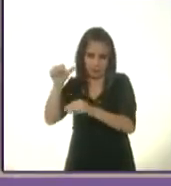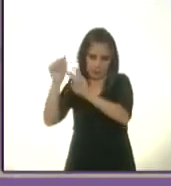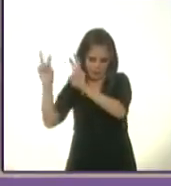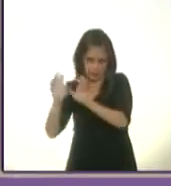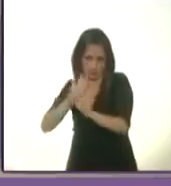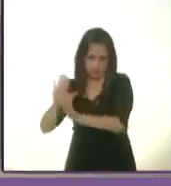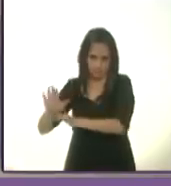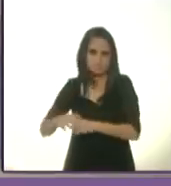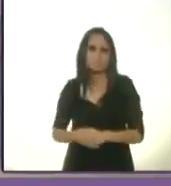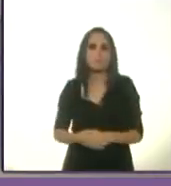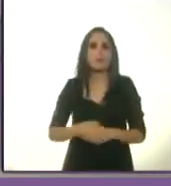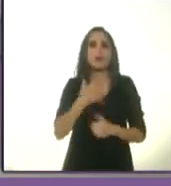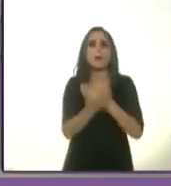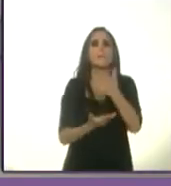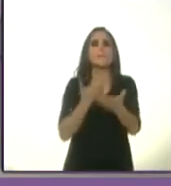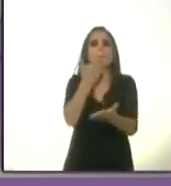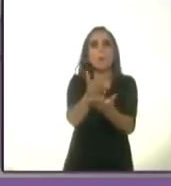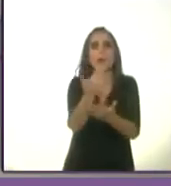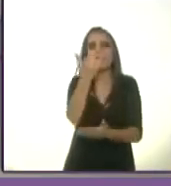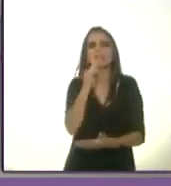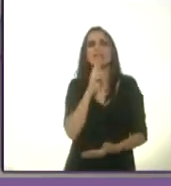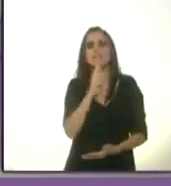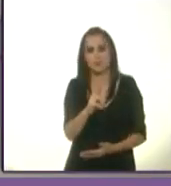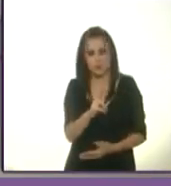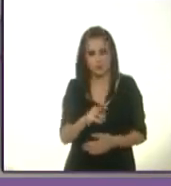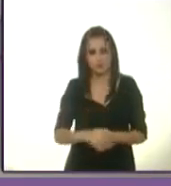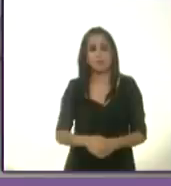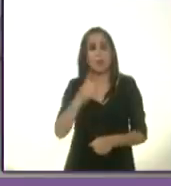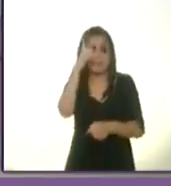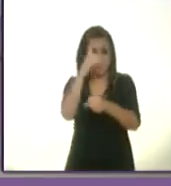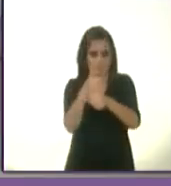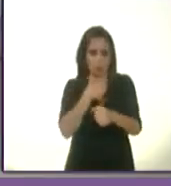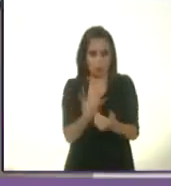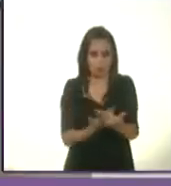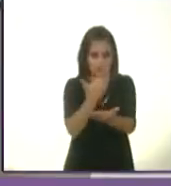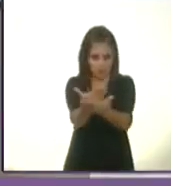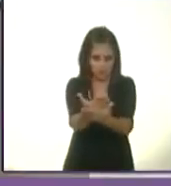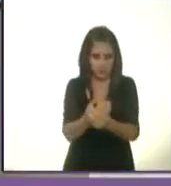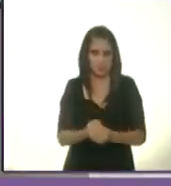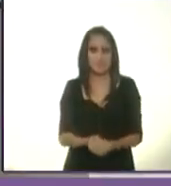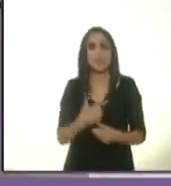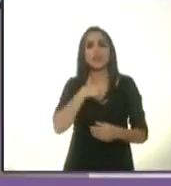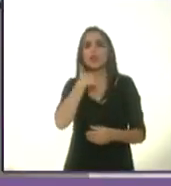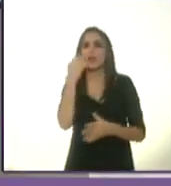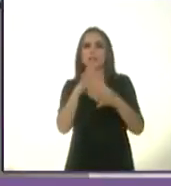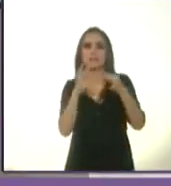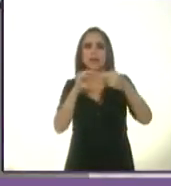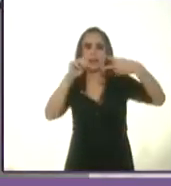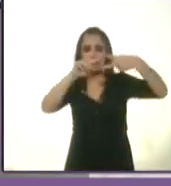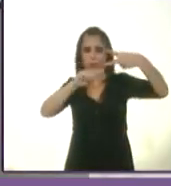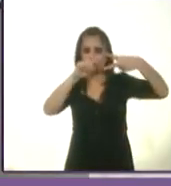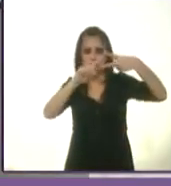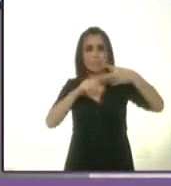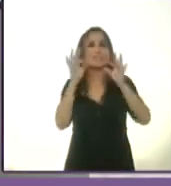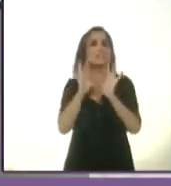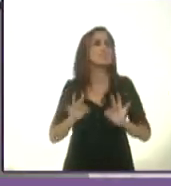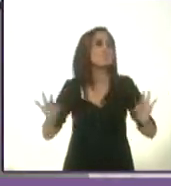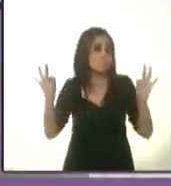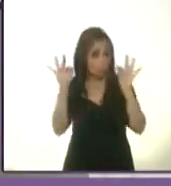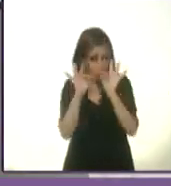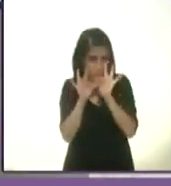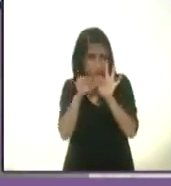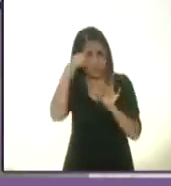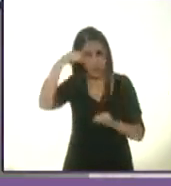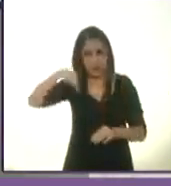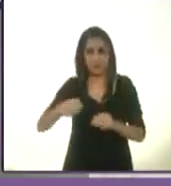gracias propuesta y respuesta primero la propuesta quiero comentar sobre dos temas que son muy importantes de esta